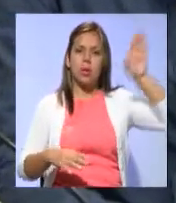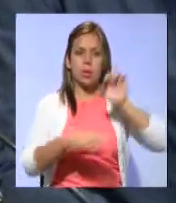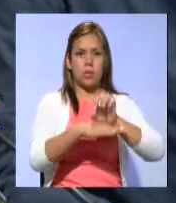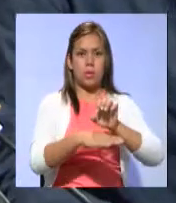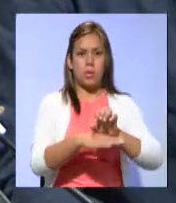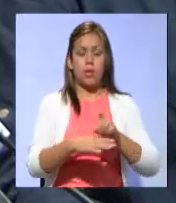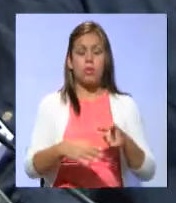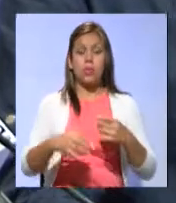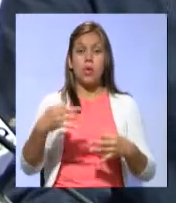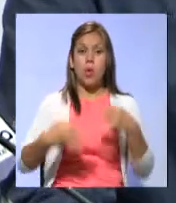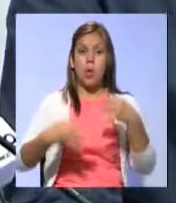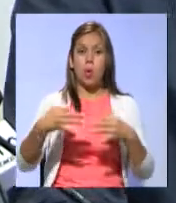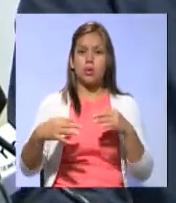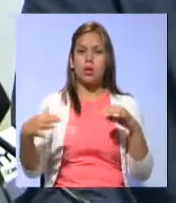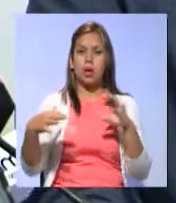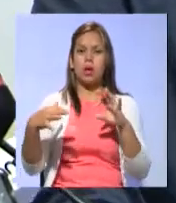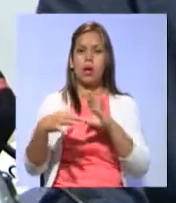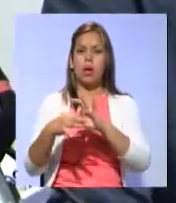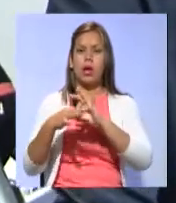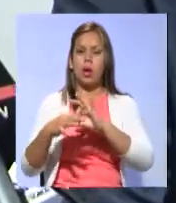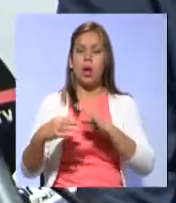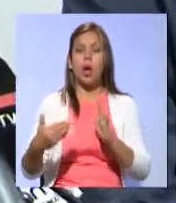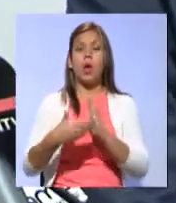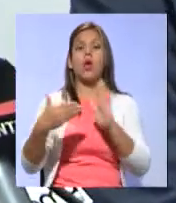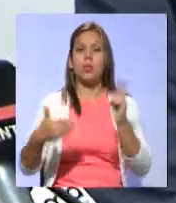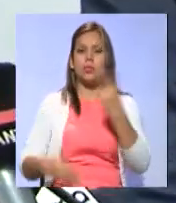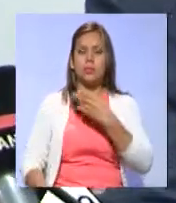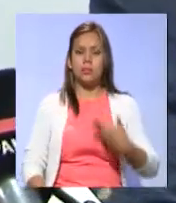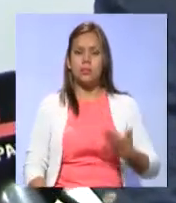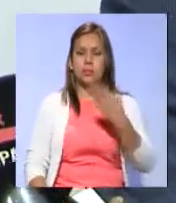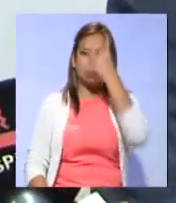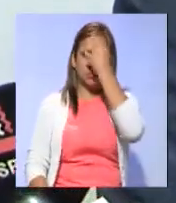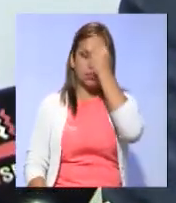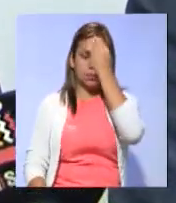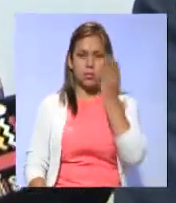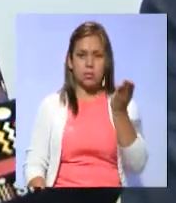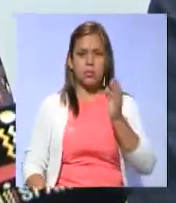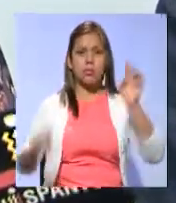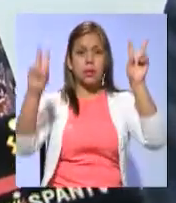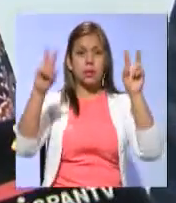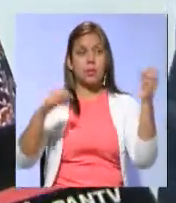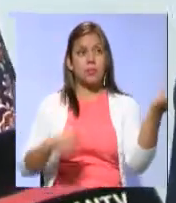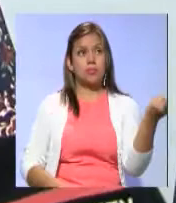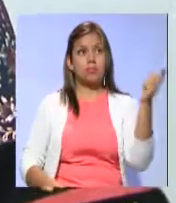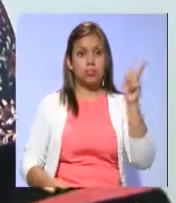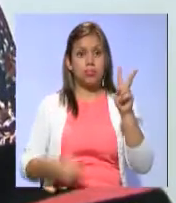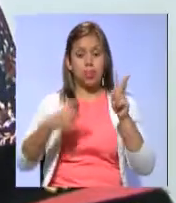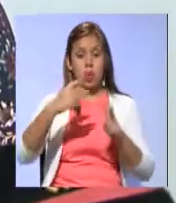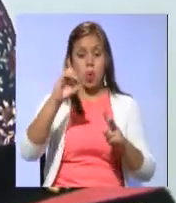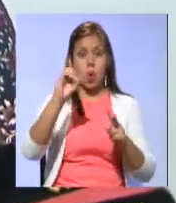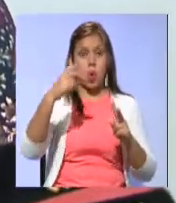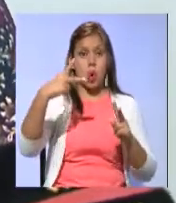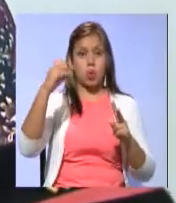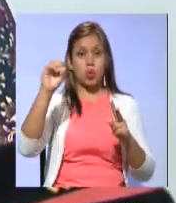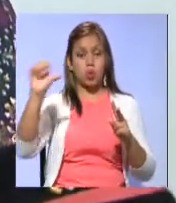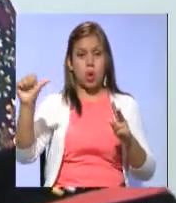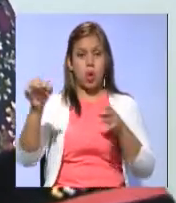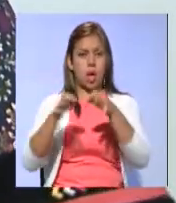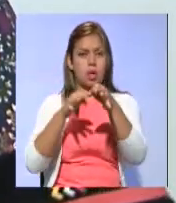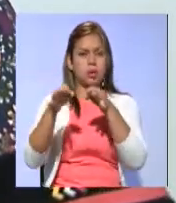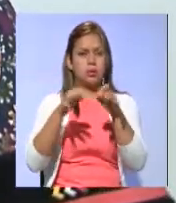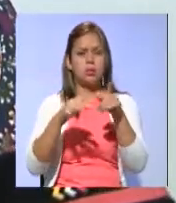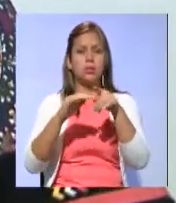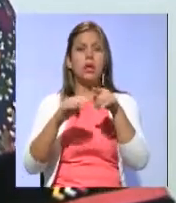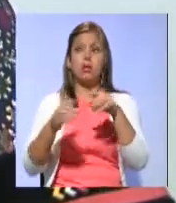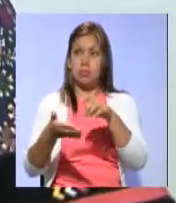durante el juicio por asociación ilícita en contra del vicepresidente Jorge Glass. Sobre la comparecencia de Ochoa, la legisladora argumentó que el